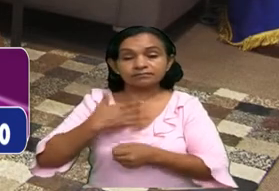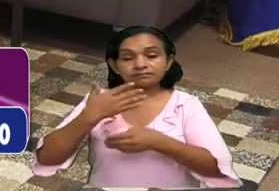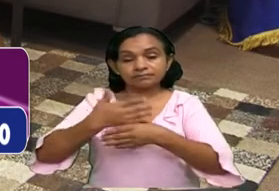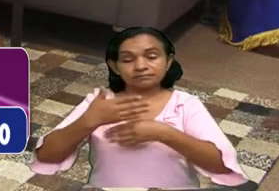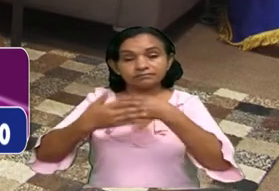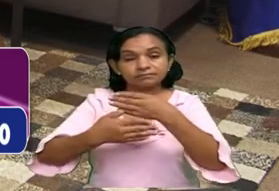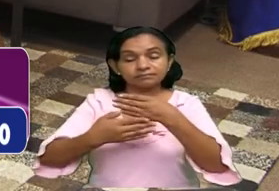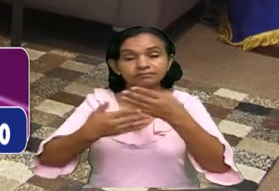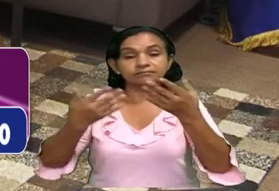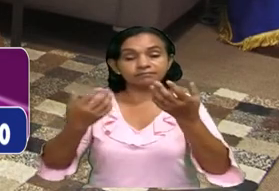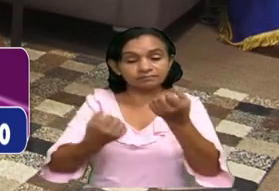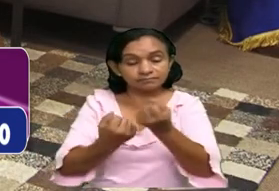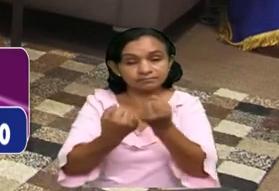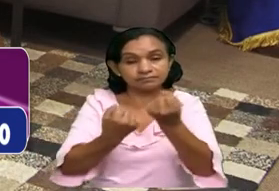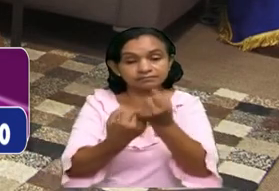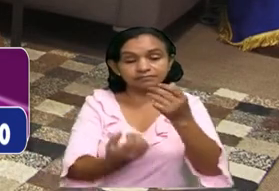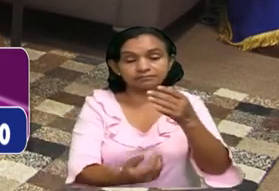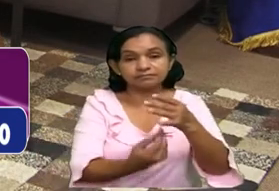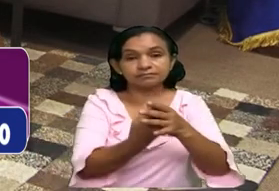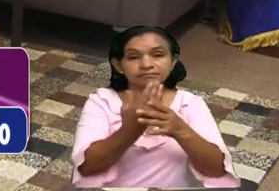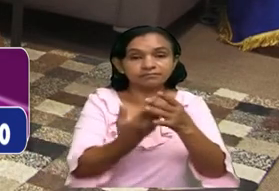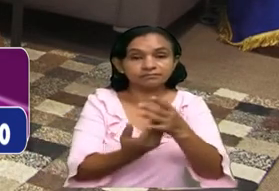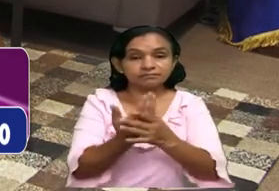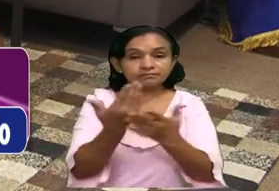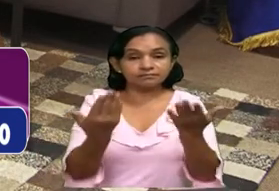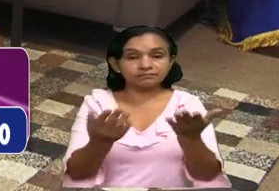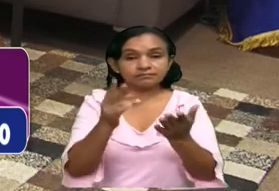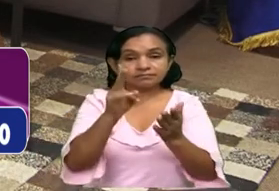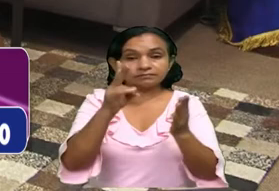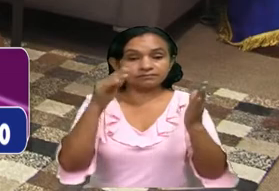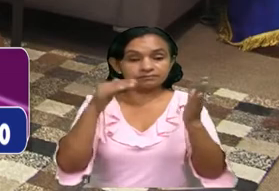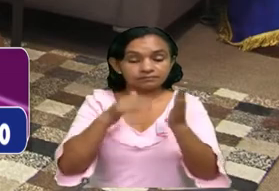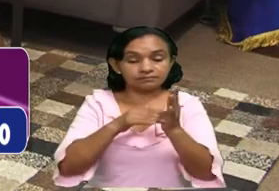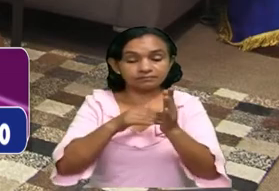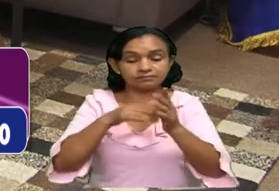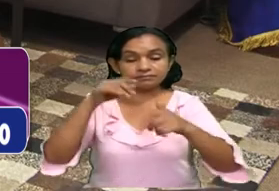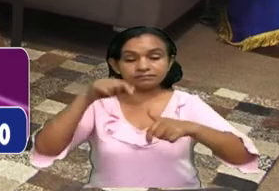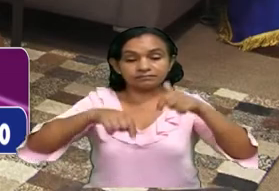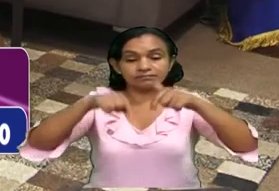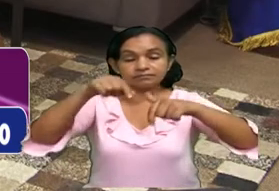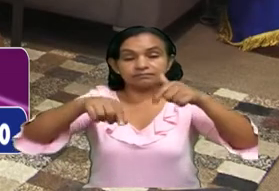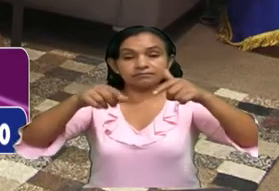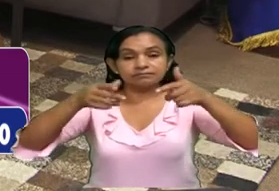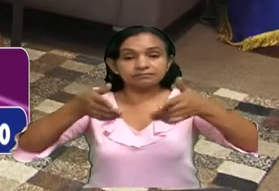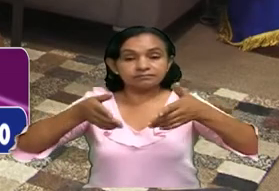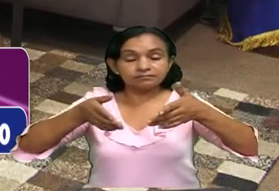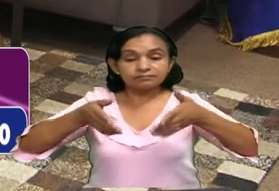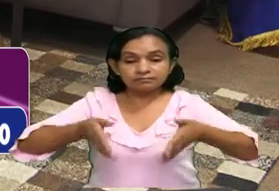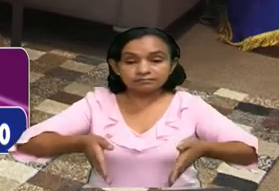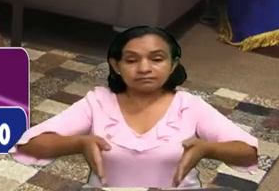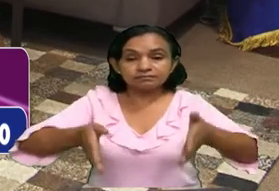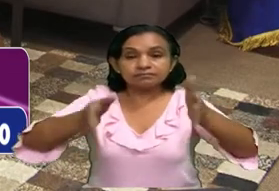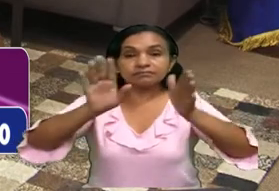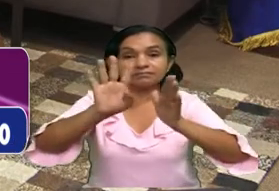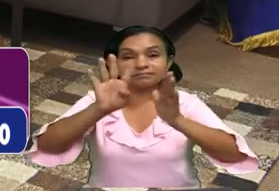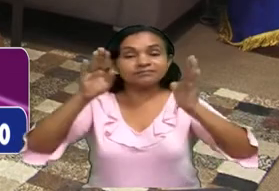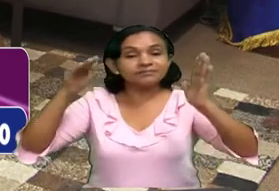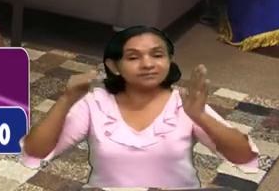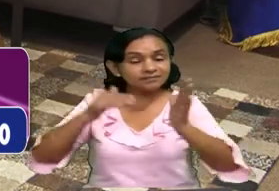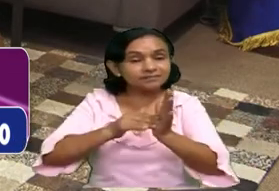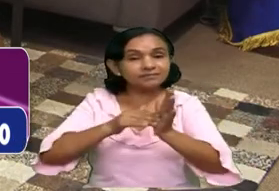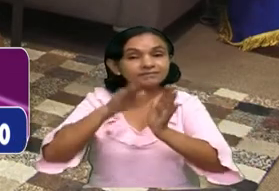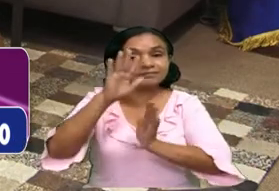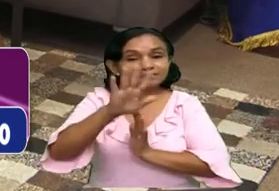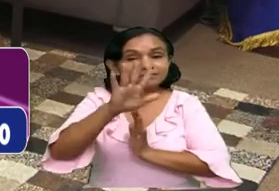de apoyo a la producción. Sí, sí. Entonces pasamos de 2.000 kilómetros de carretera a 4.500 kilómetros de